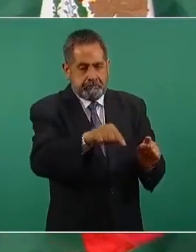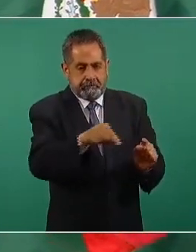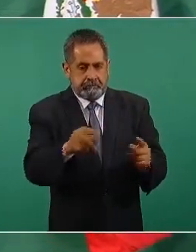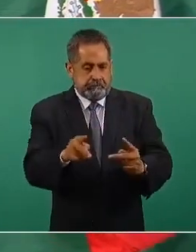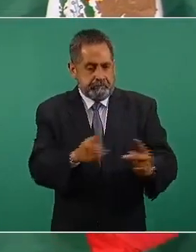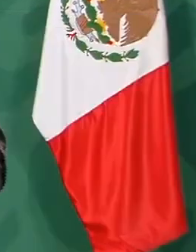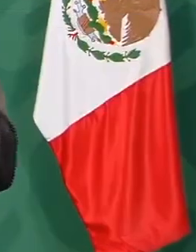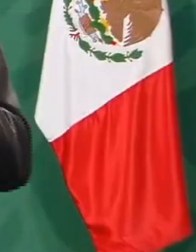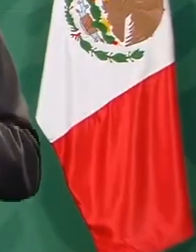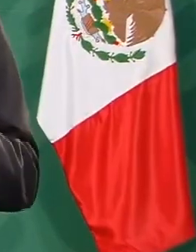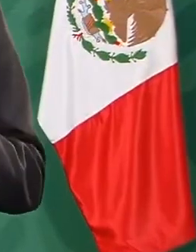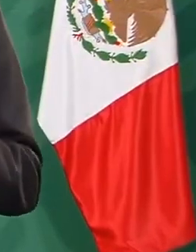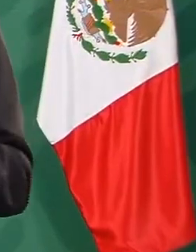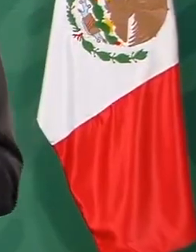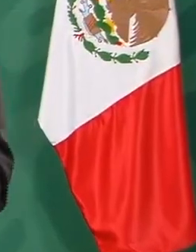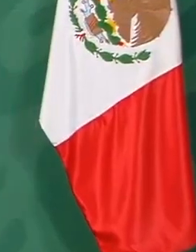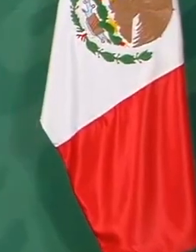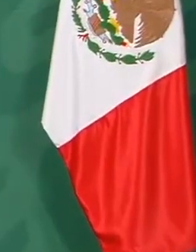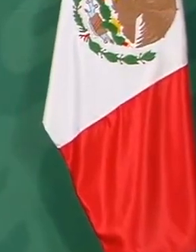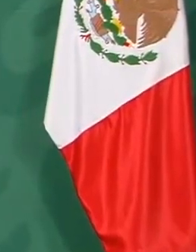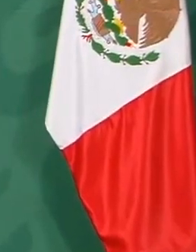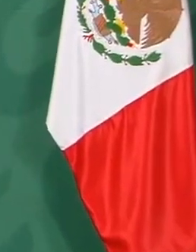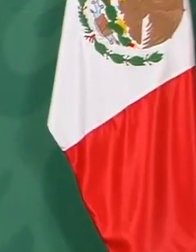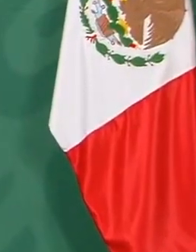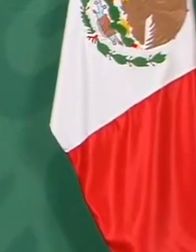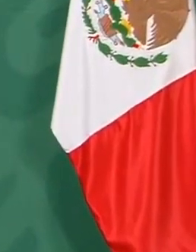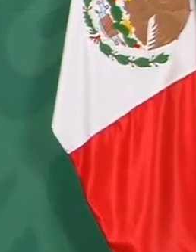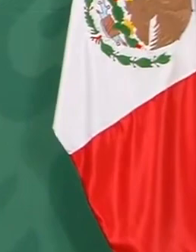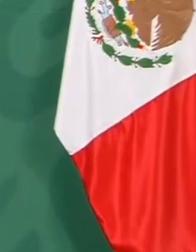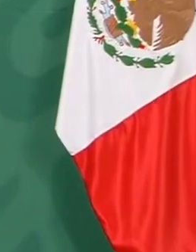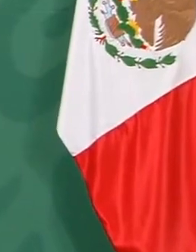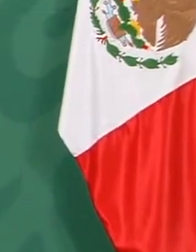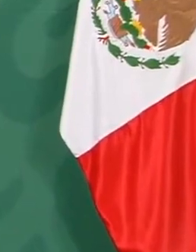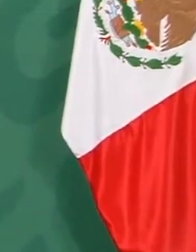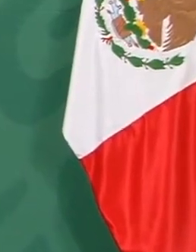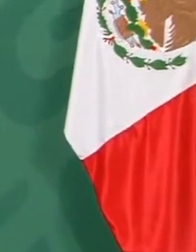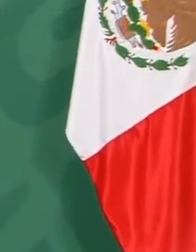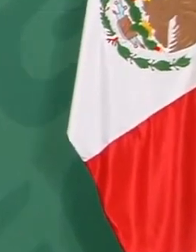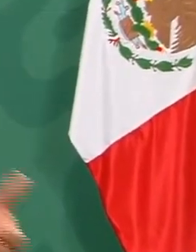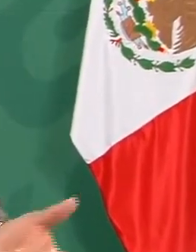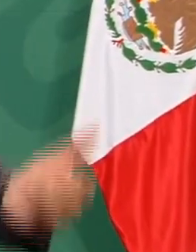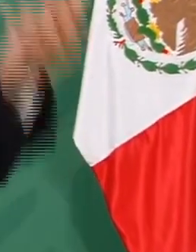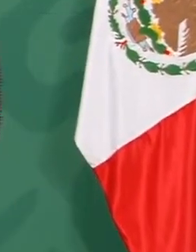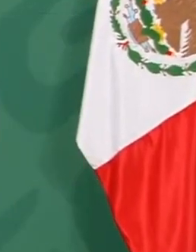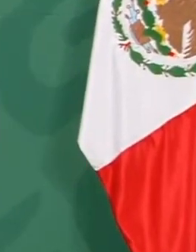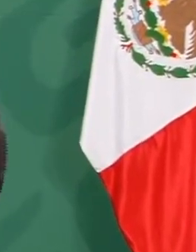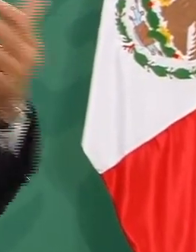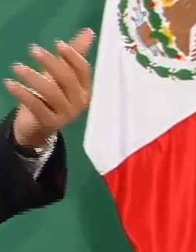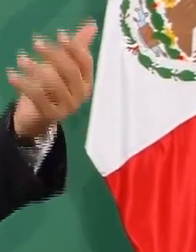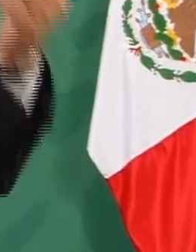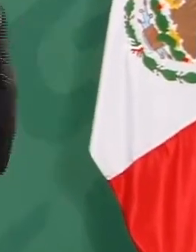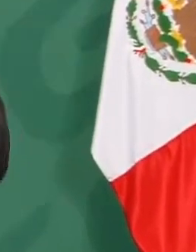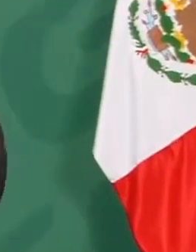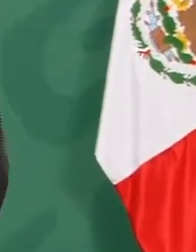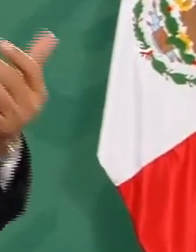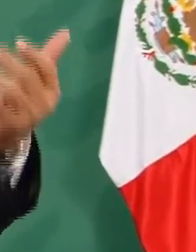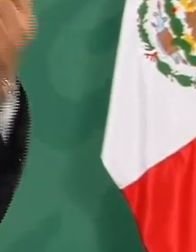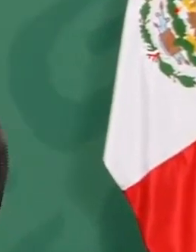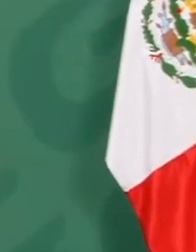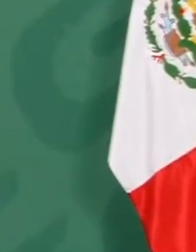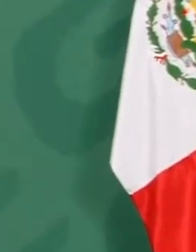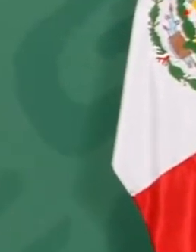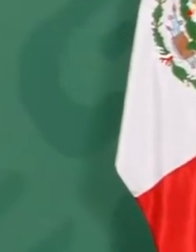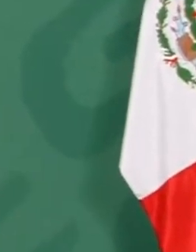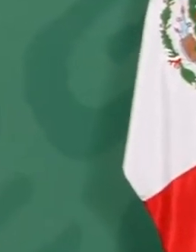que ahora son bandas, o sea, grupos. Ya no se cuenta con el apoyo,